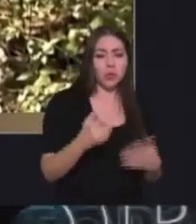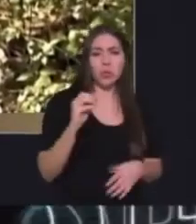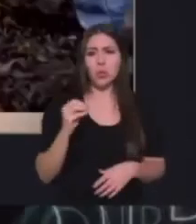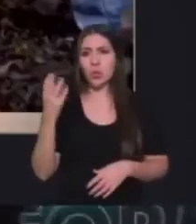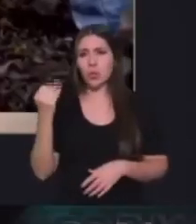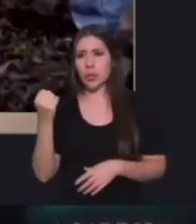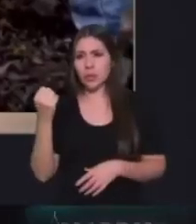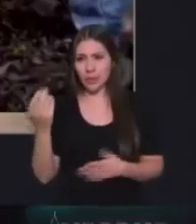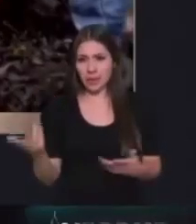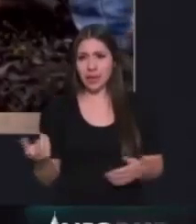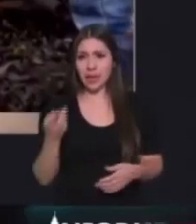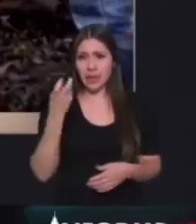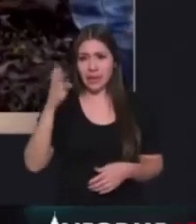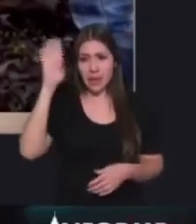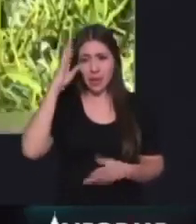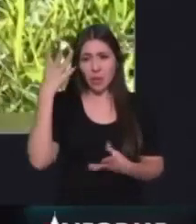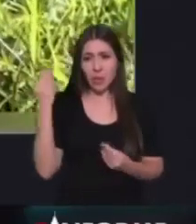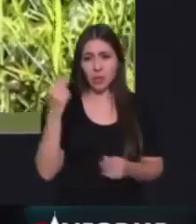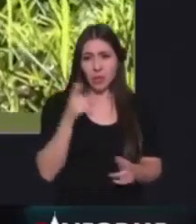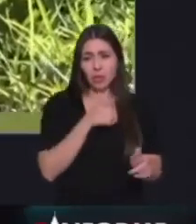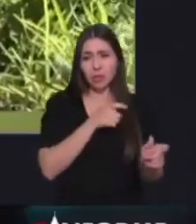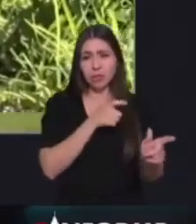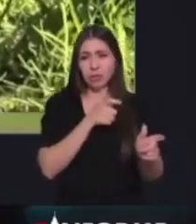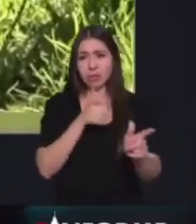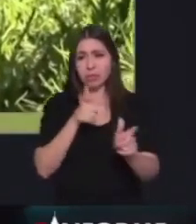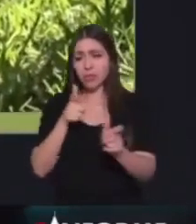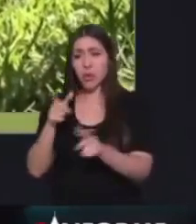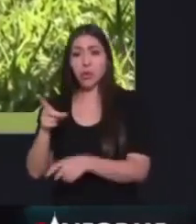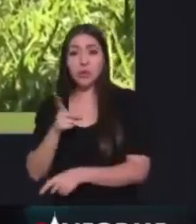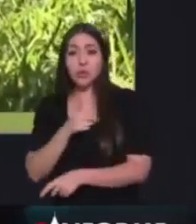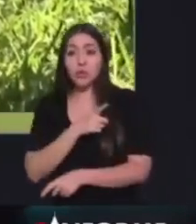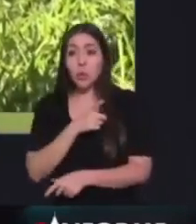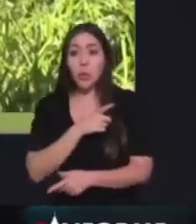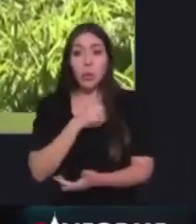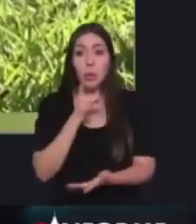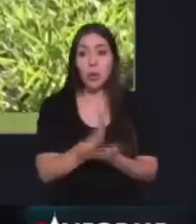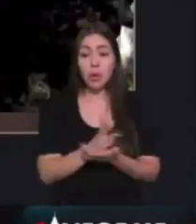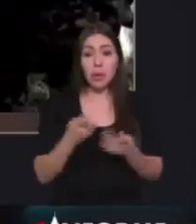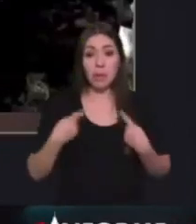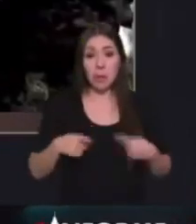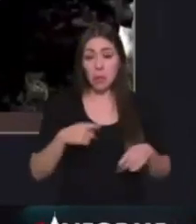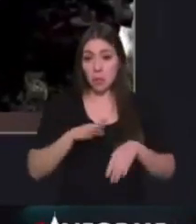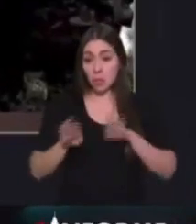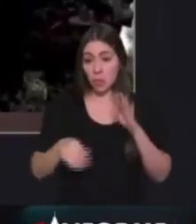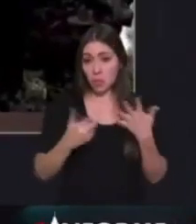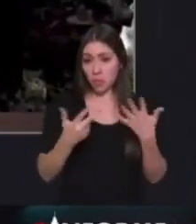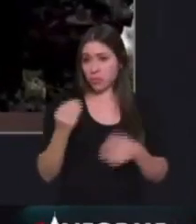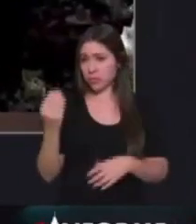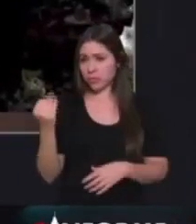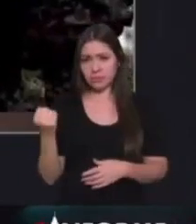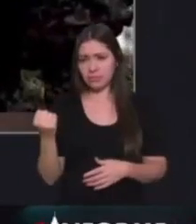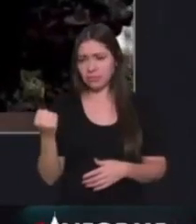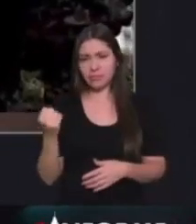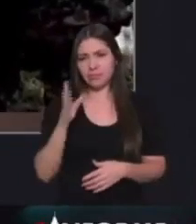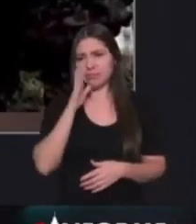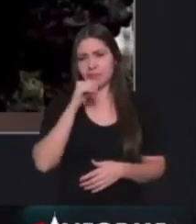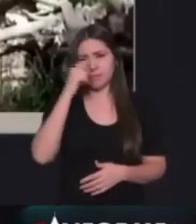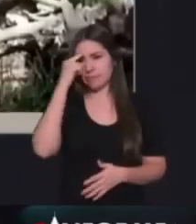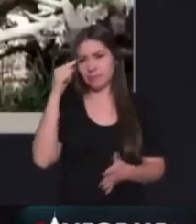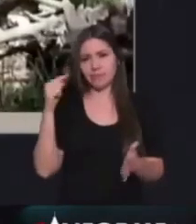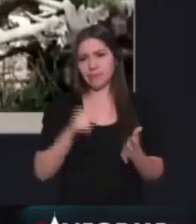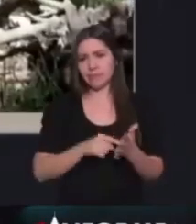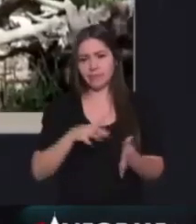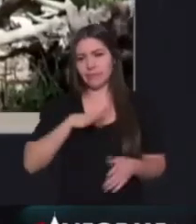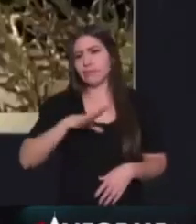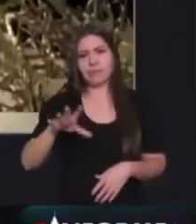que en balaceras de esa magnitud solamente se registraran ese número de abatidos. En realidad lo que sucedió esa vez y